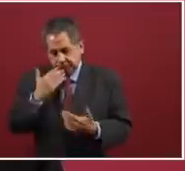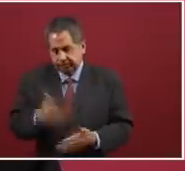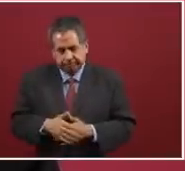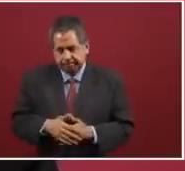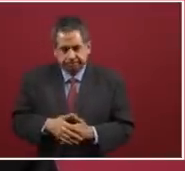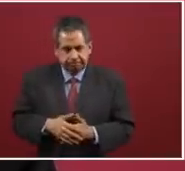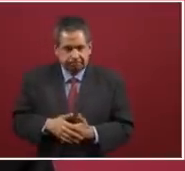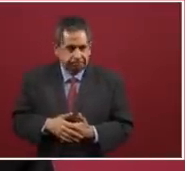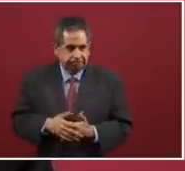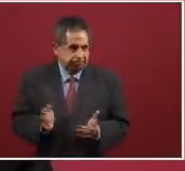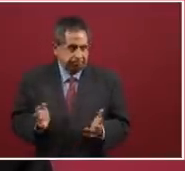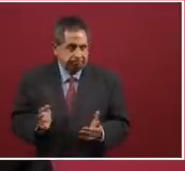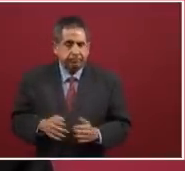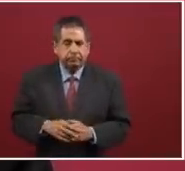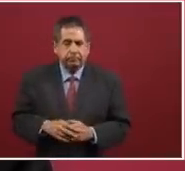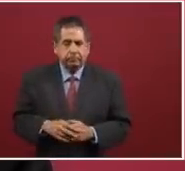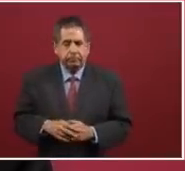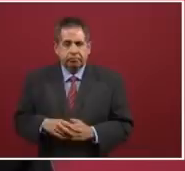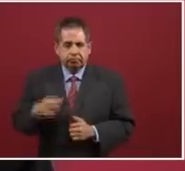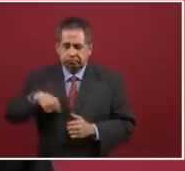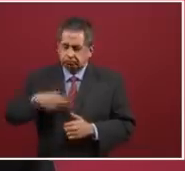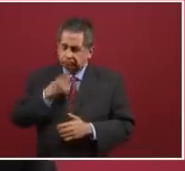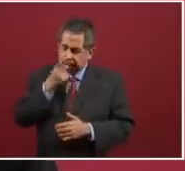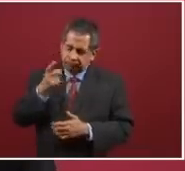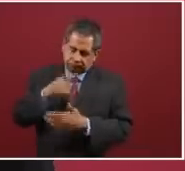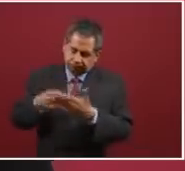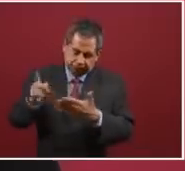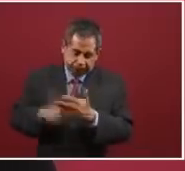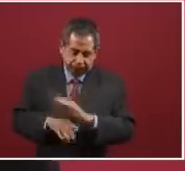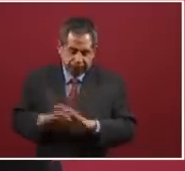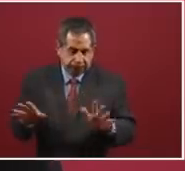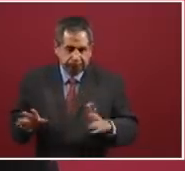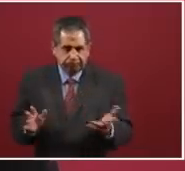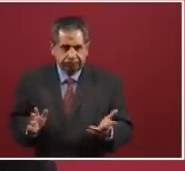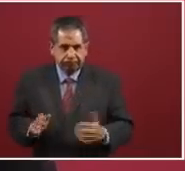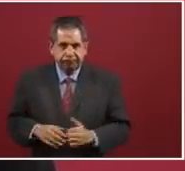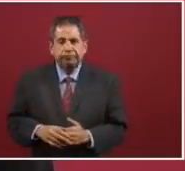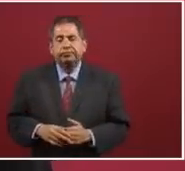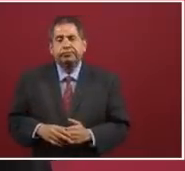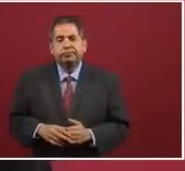siempre lo hemos condenado, de cómo